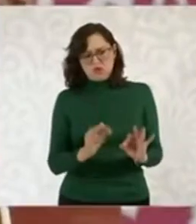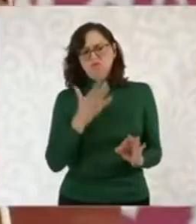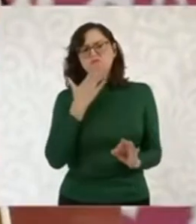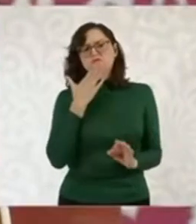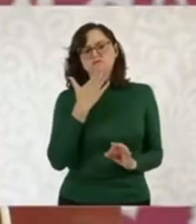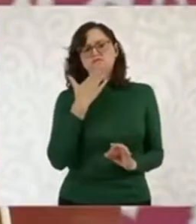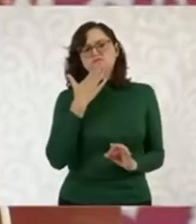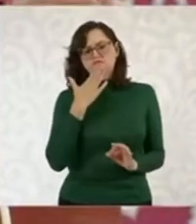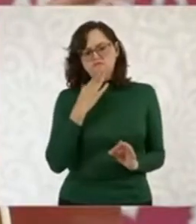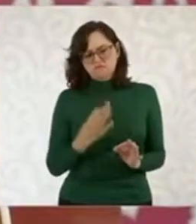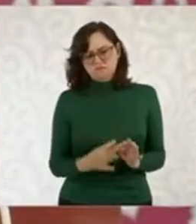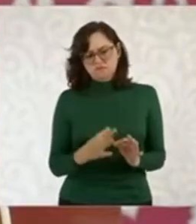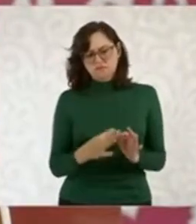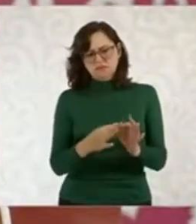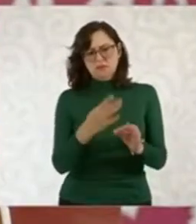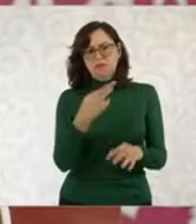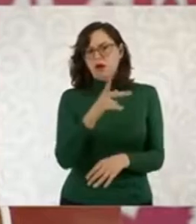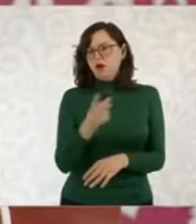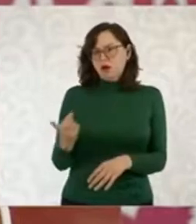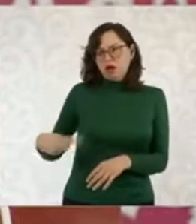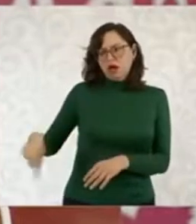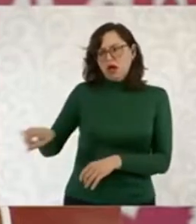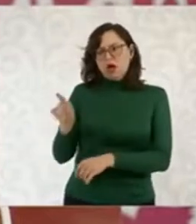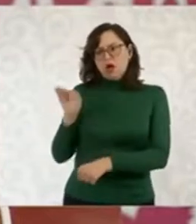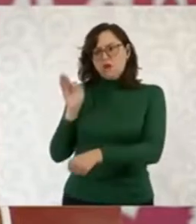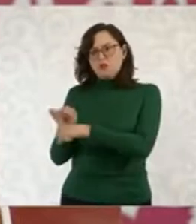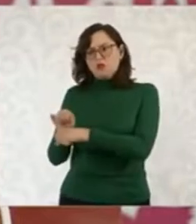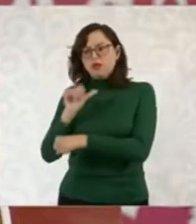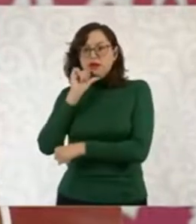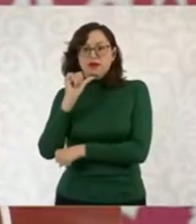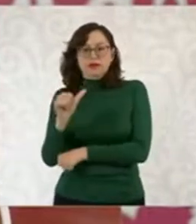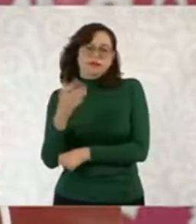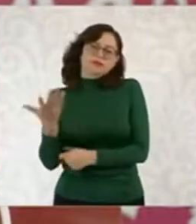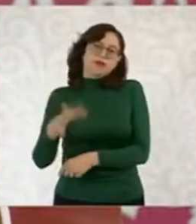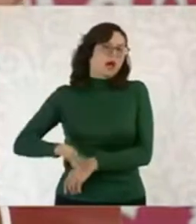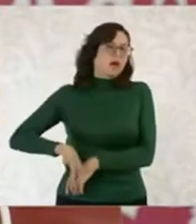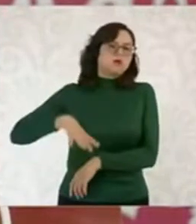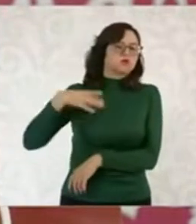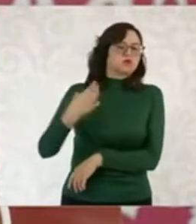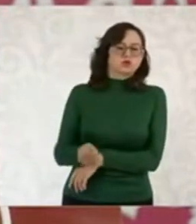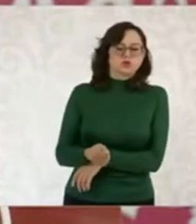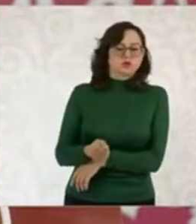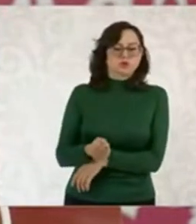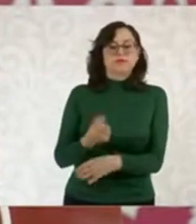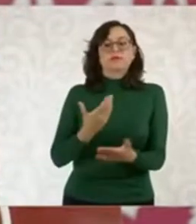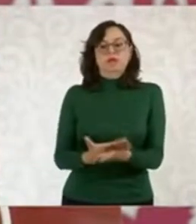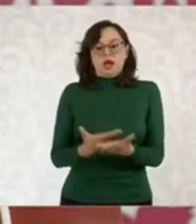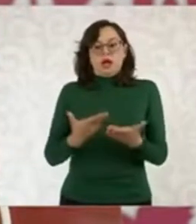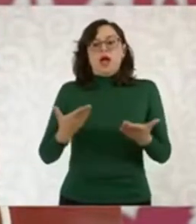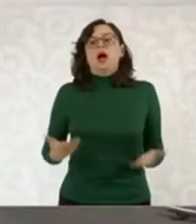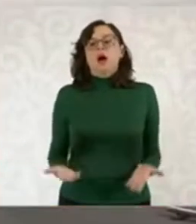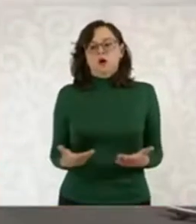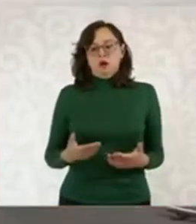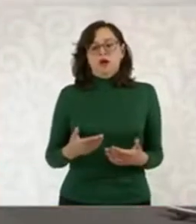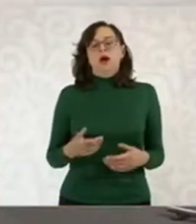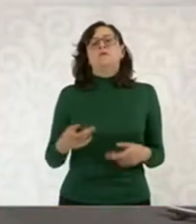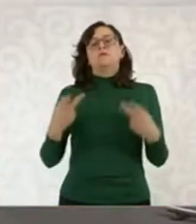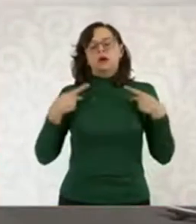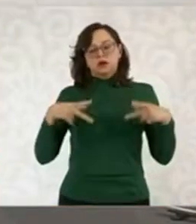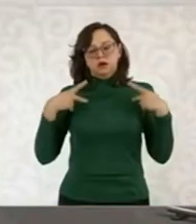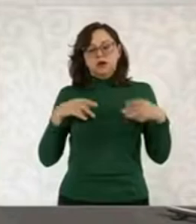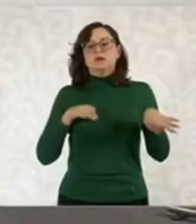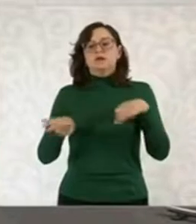no se protege al trabajador, lo que se tiene es un modelo de explotación. Pero en este caso, lo que vamos a tener es a